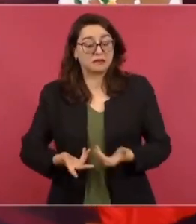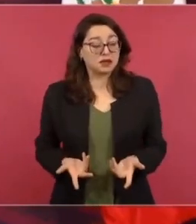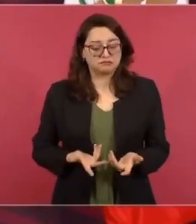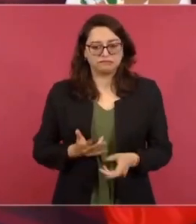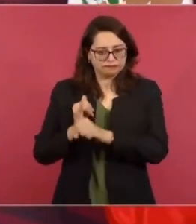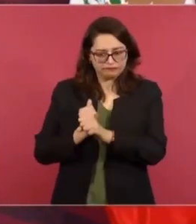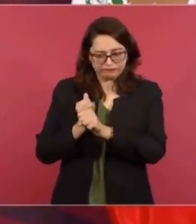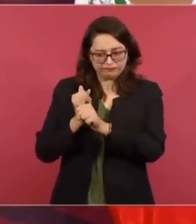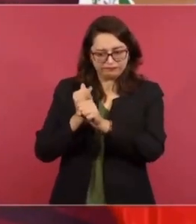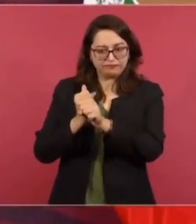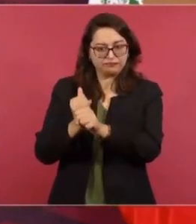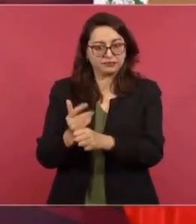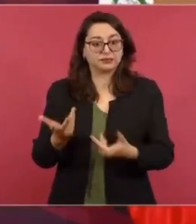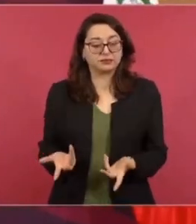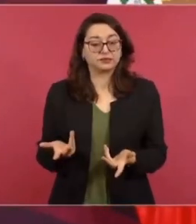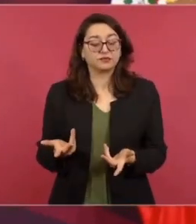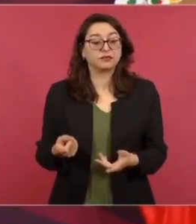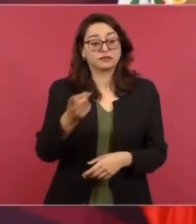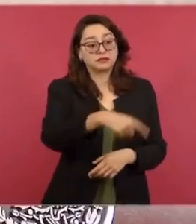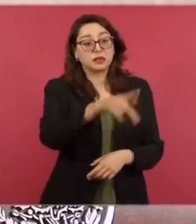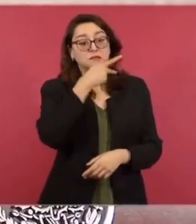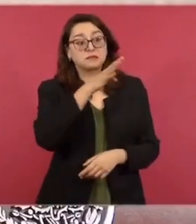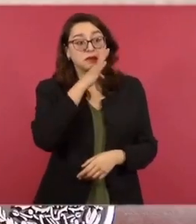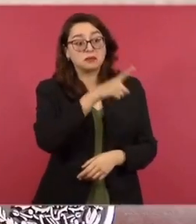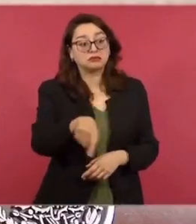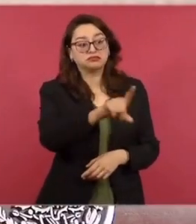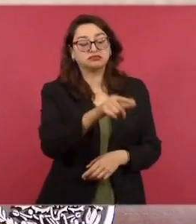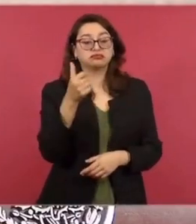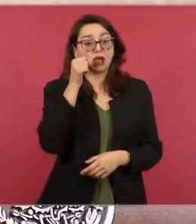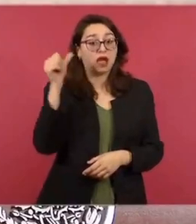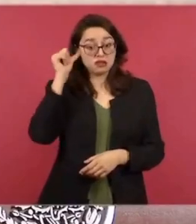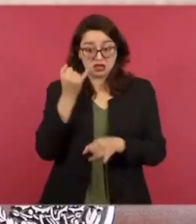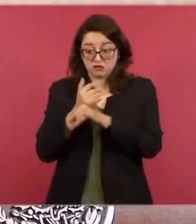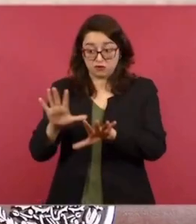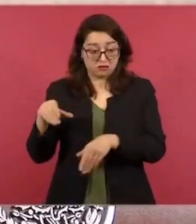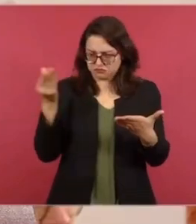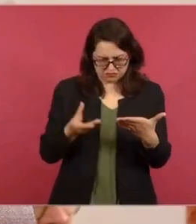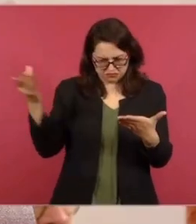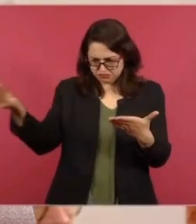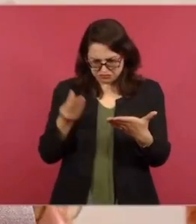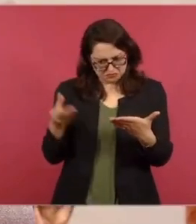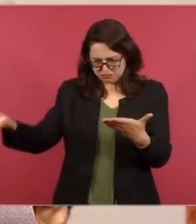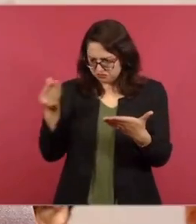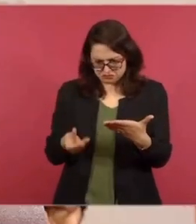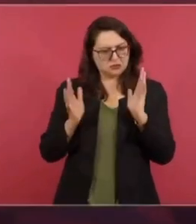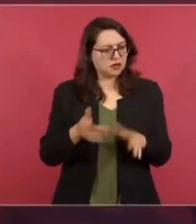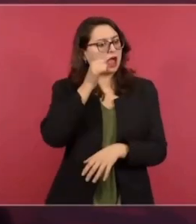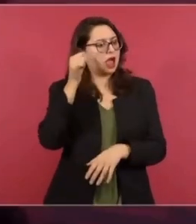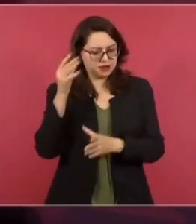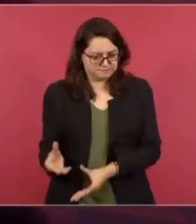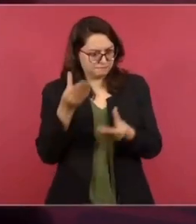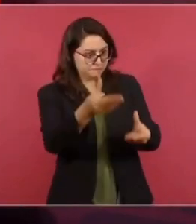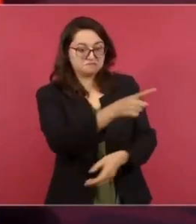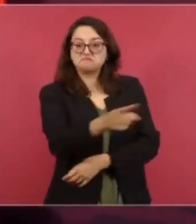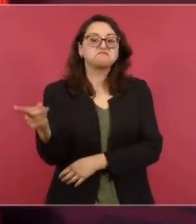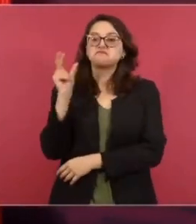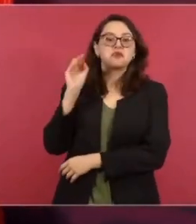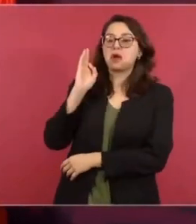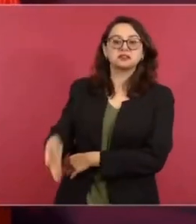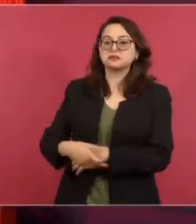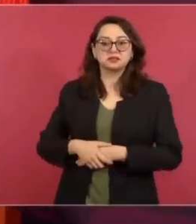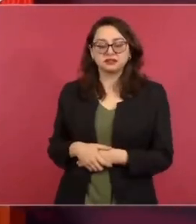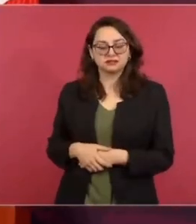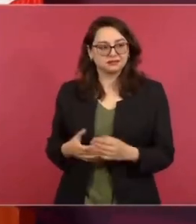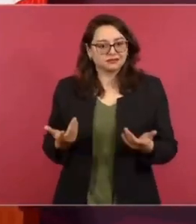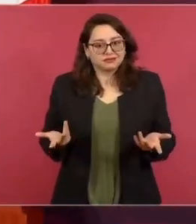a entregar, porque ellos no quisieron recibir el informe ayer, nosotros queremos que se conozca el informe. El abogado salió a decir, desde luego,